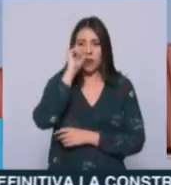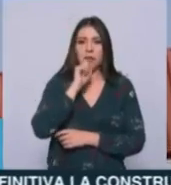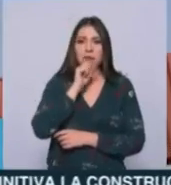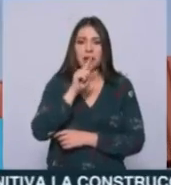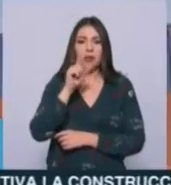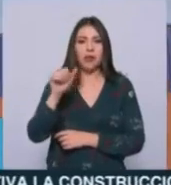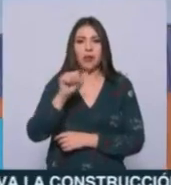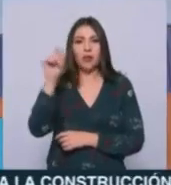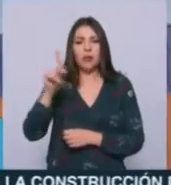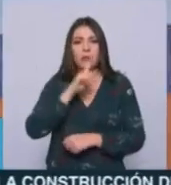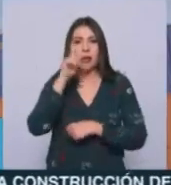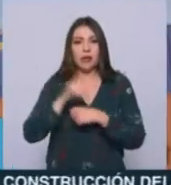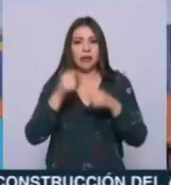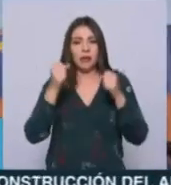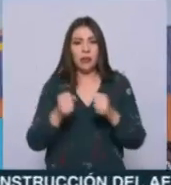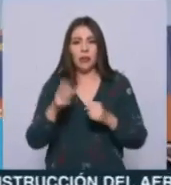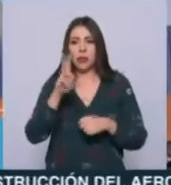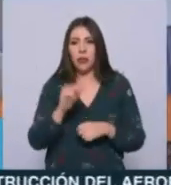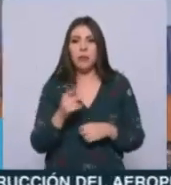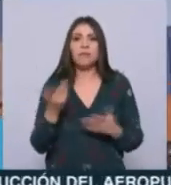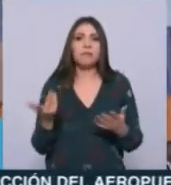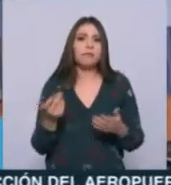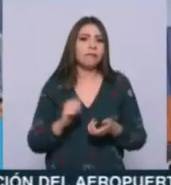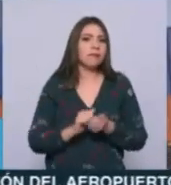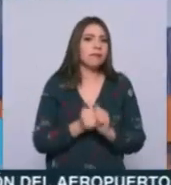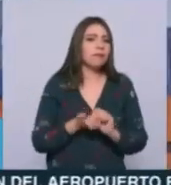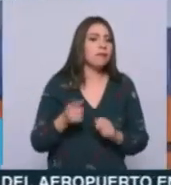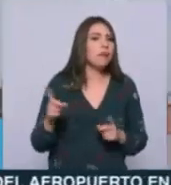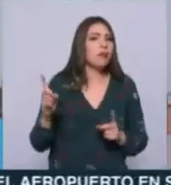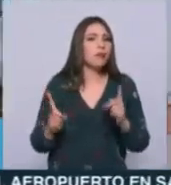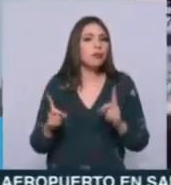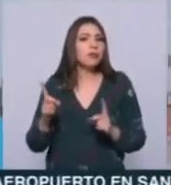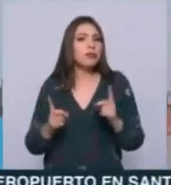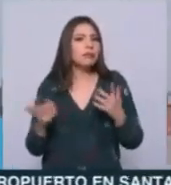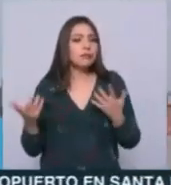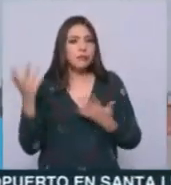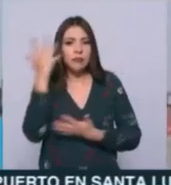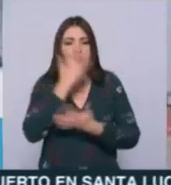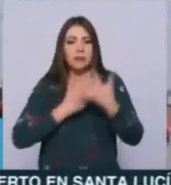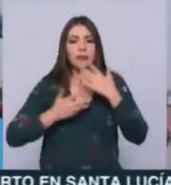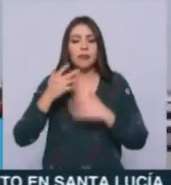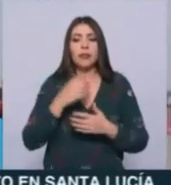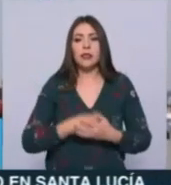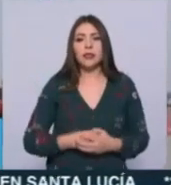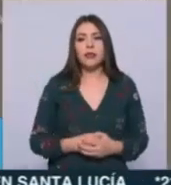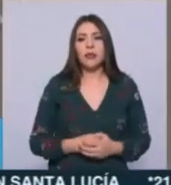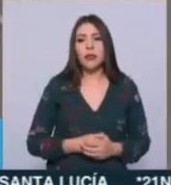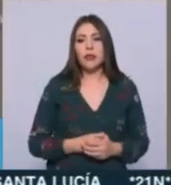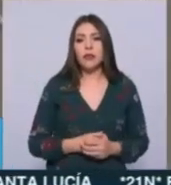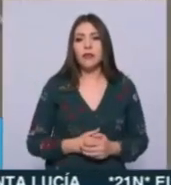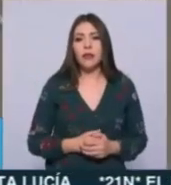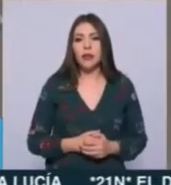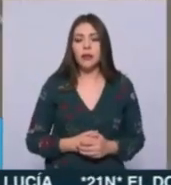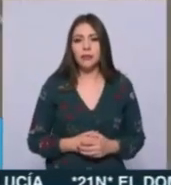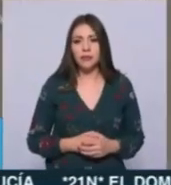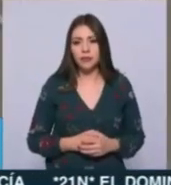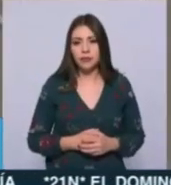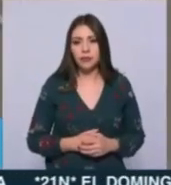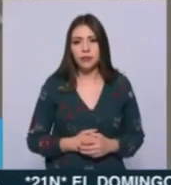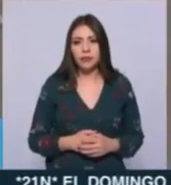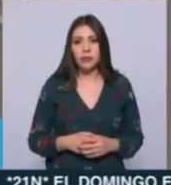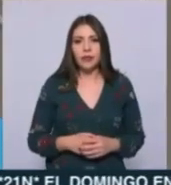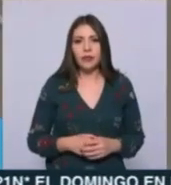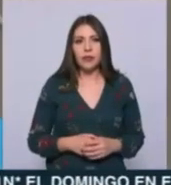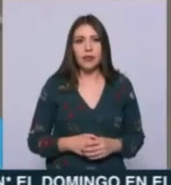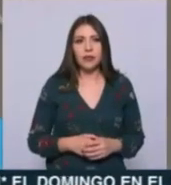país seguro, pues bueno, eso empieza a tener tintes raros de que se pueda ir por ahí. Rodrigo, sobre este tema,